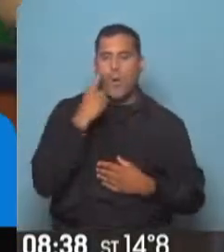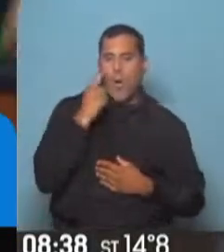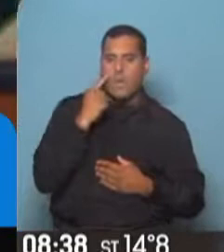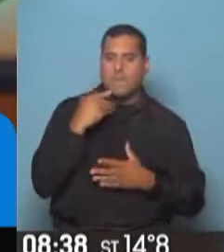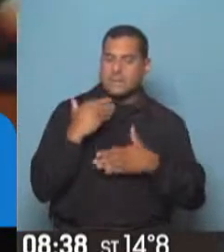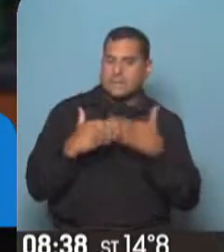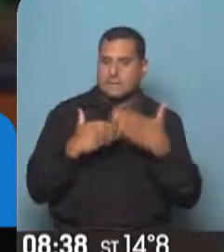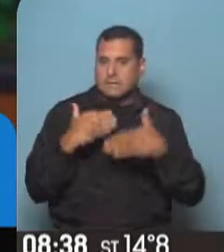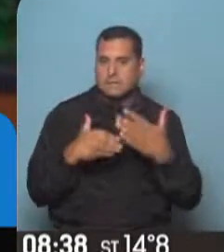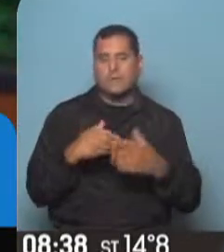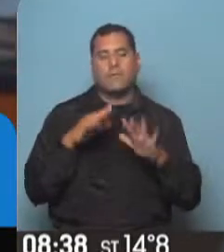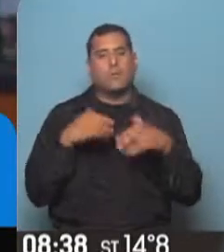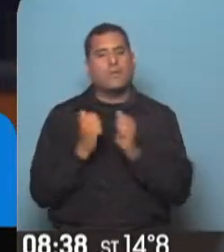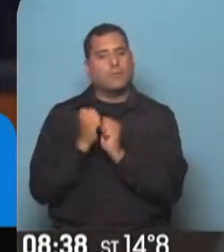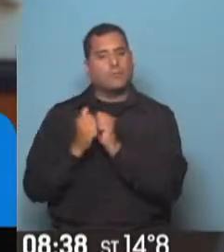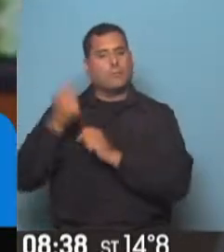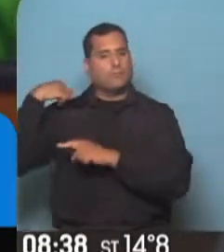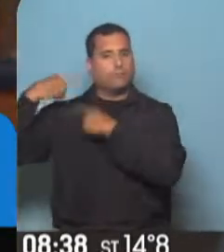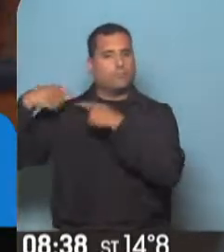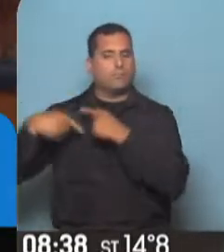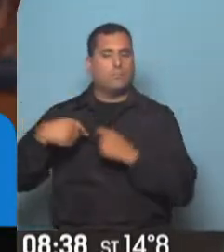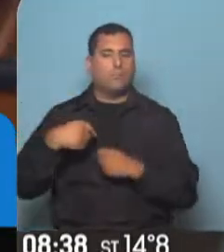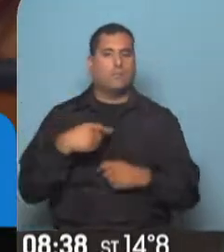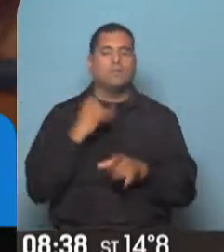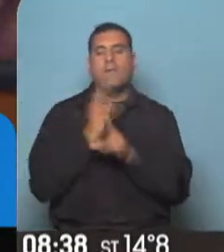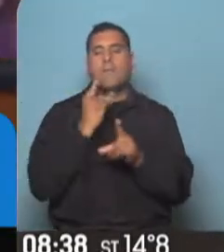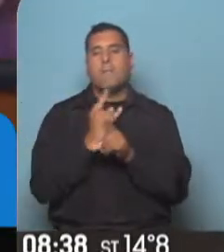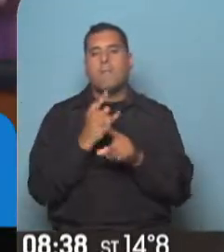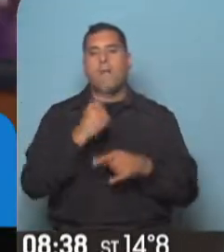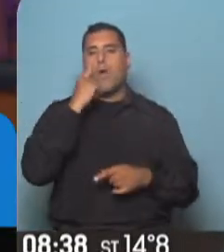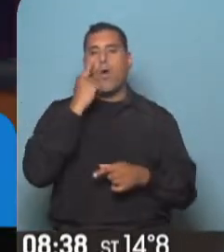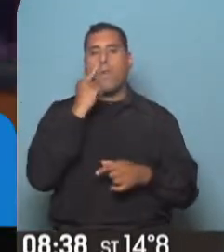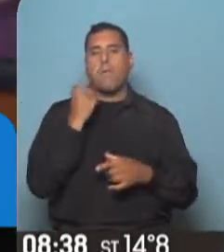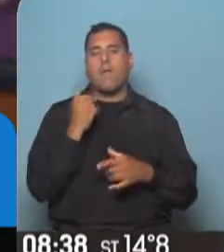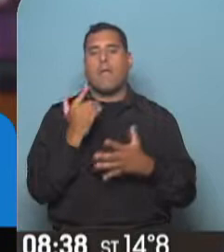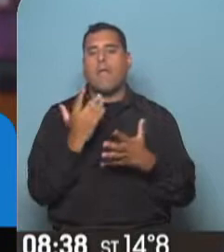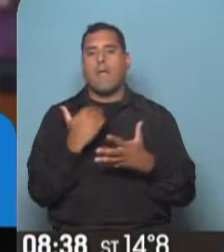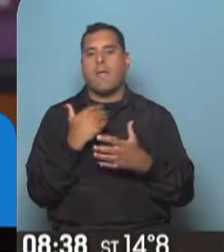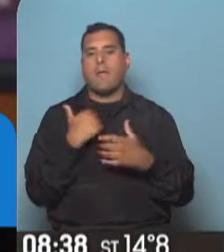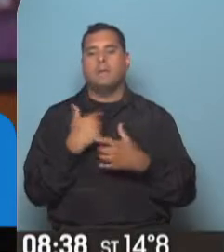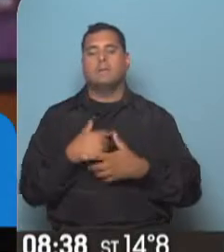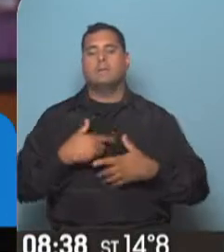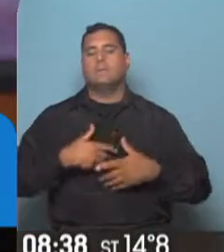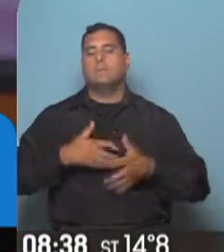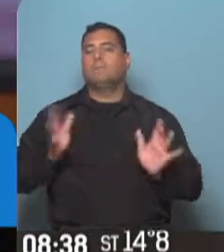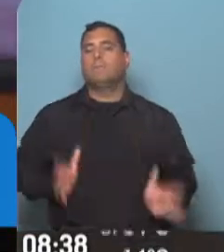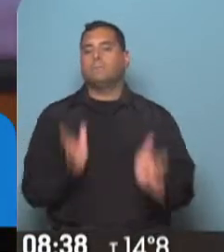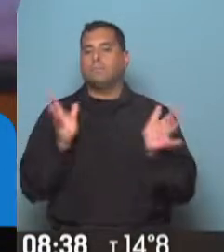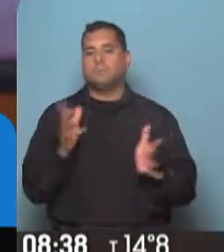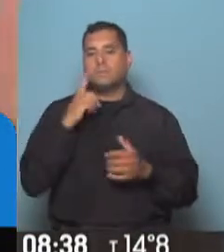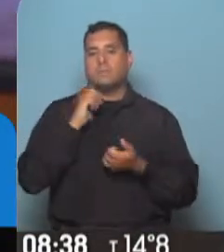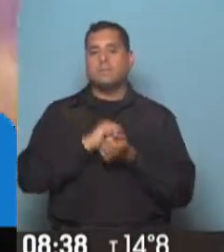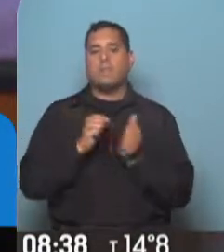históricamente la sexualidad de los varones ha sido una sexualidad activa s60 vigilancia promocionada no fue movida